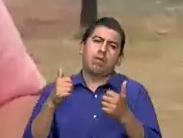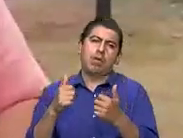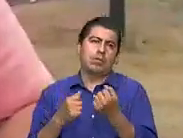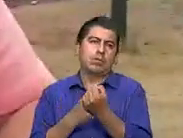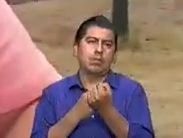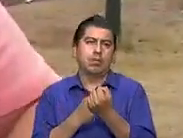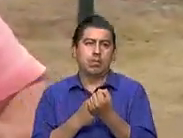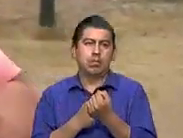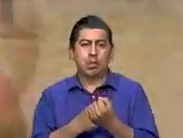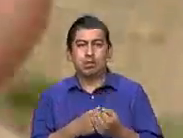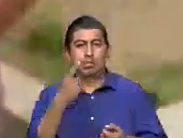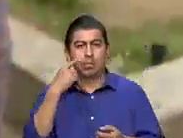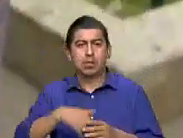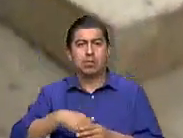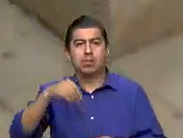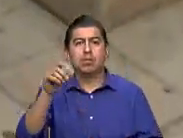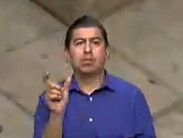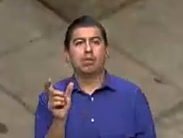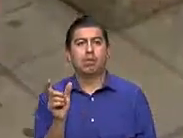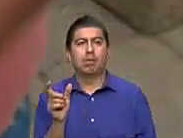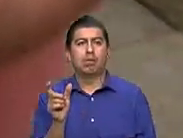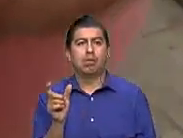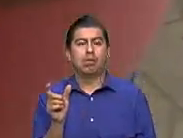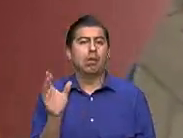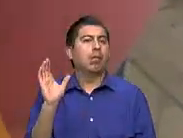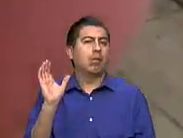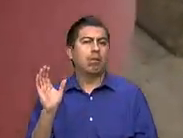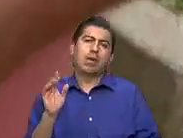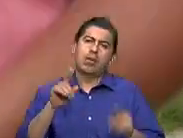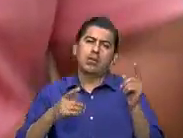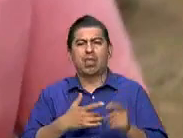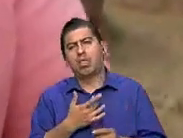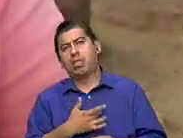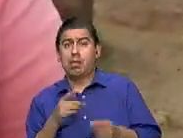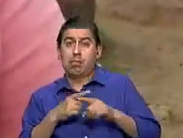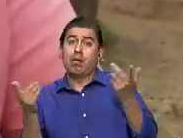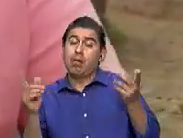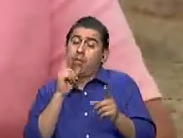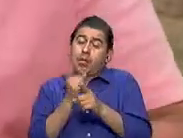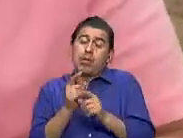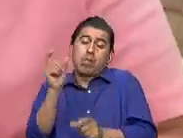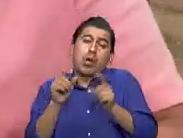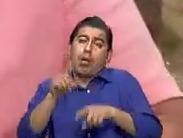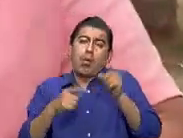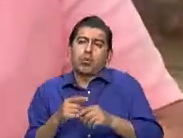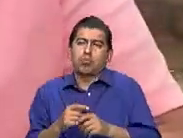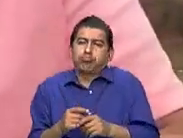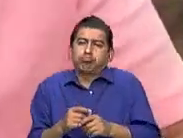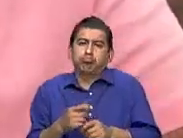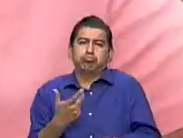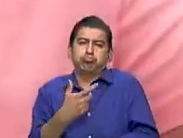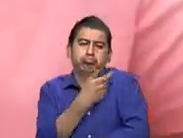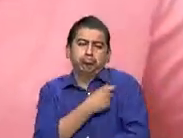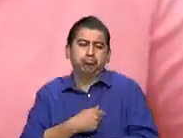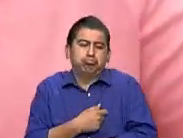presentarlo. Físicamente lo tenemos aquí guardado. Esas exigencias como que de una u otra forma generan malestar, ¿qué le parece? Lo que pasa es que hay muchas personas que no hacen conciencia de lo que